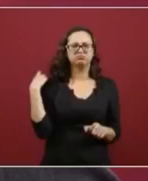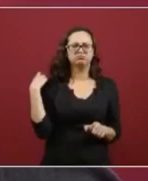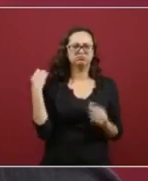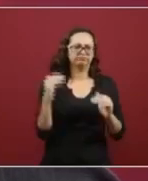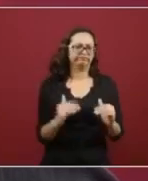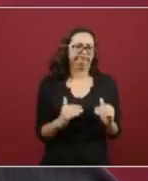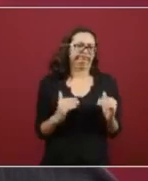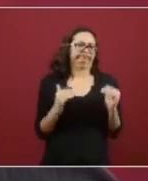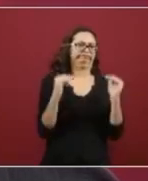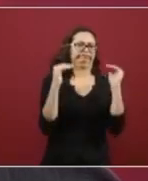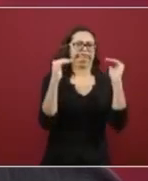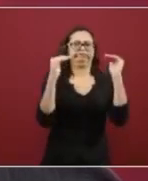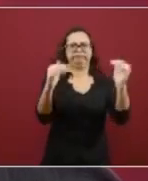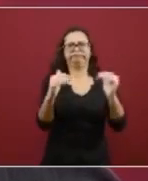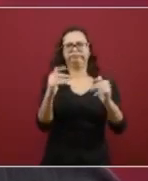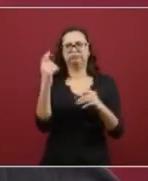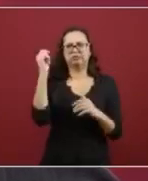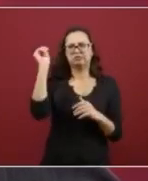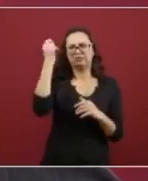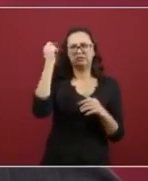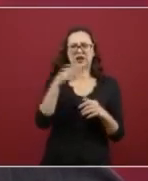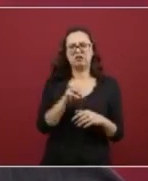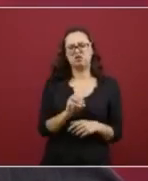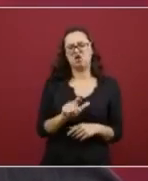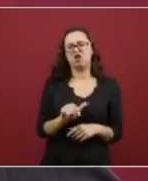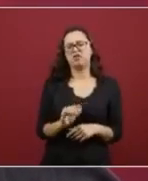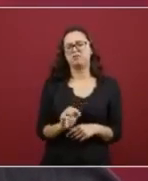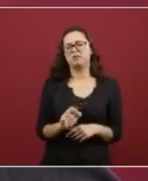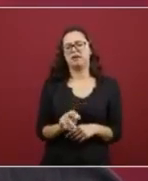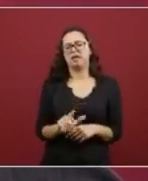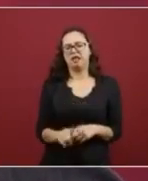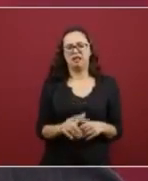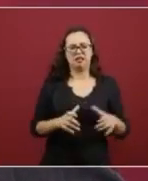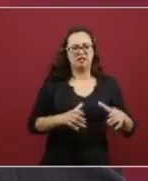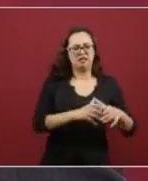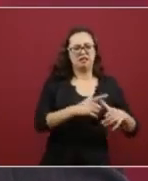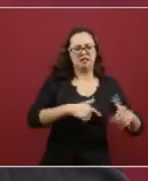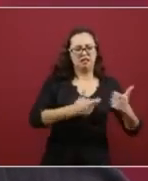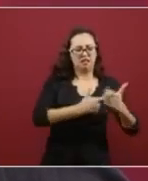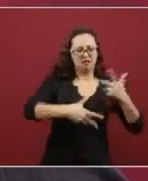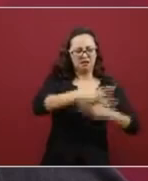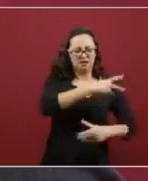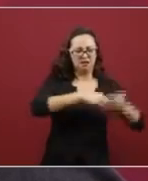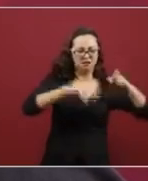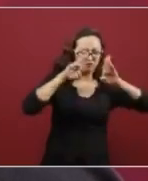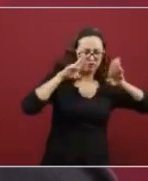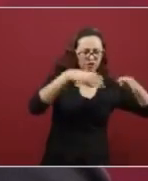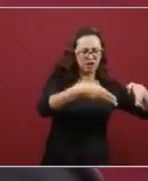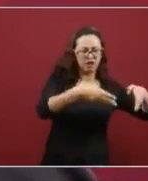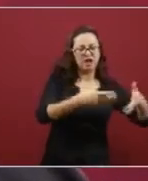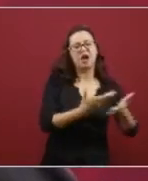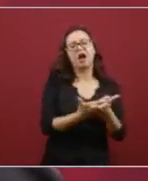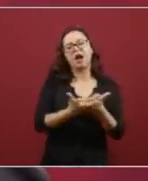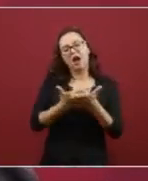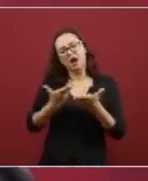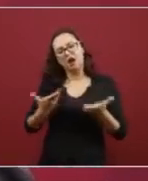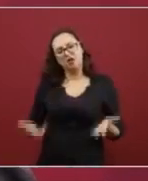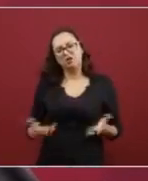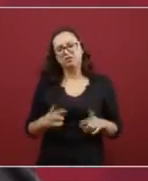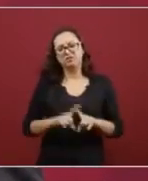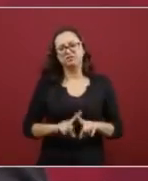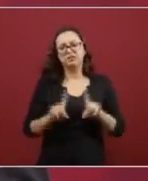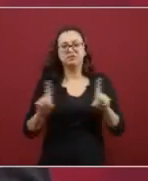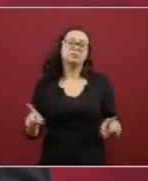neoliberal. Todo esto tiene que irse modificando. Hay una palabra nueva, precisamente, que se